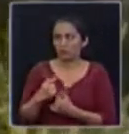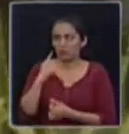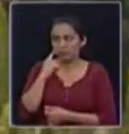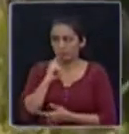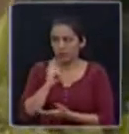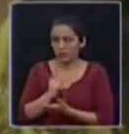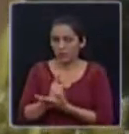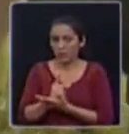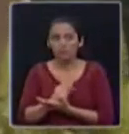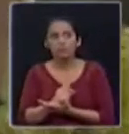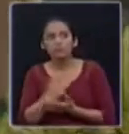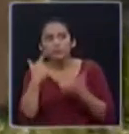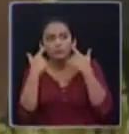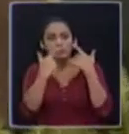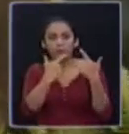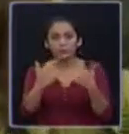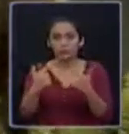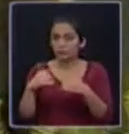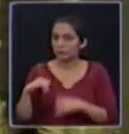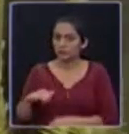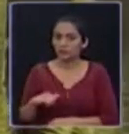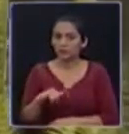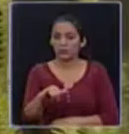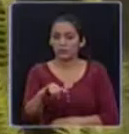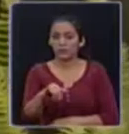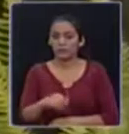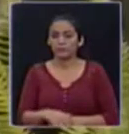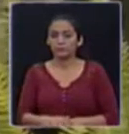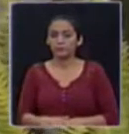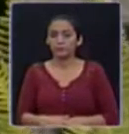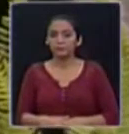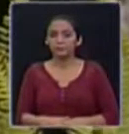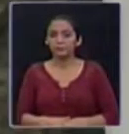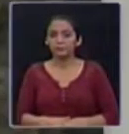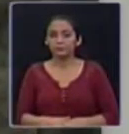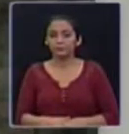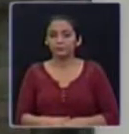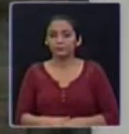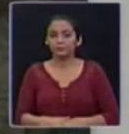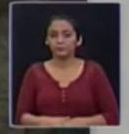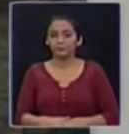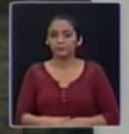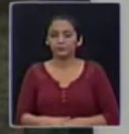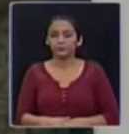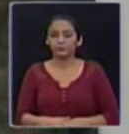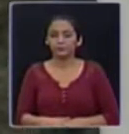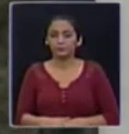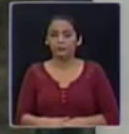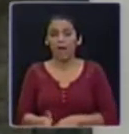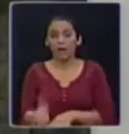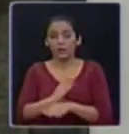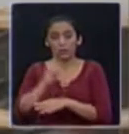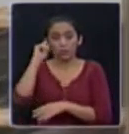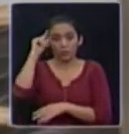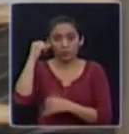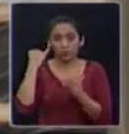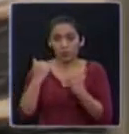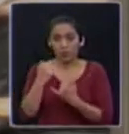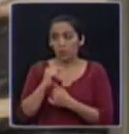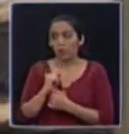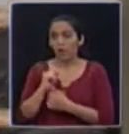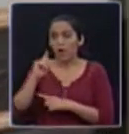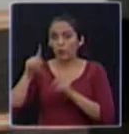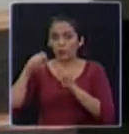estas decisiones están las últimas políticas del gobierno actual que indican limitó el pago de sus haberes y supuestamente se atropellaron